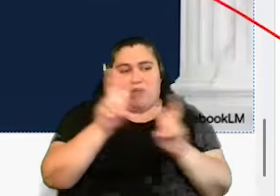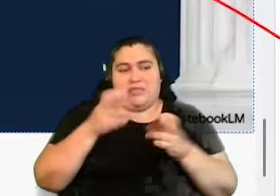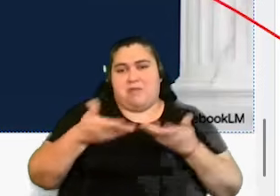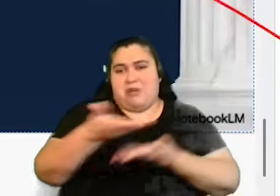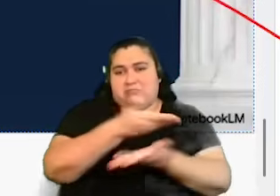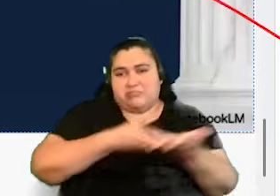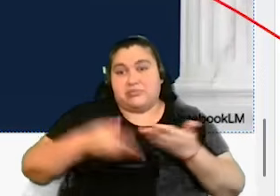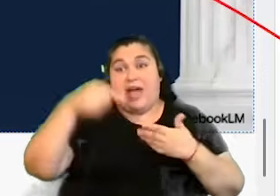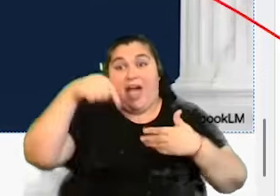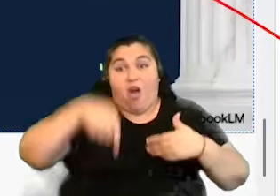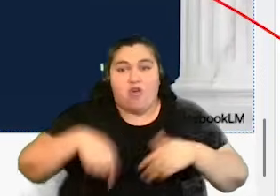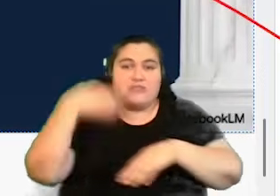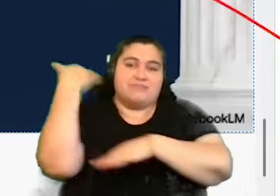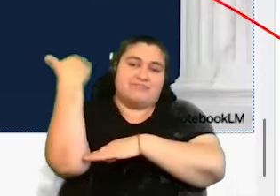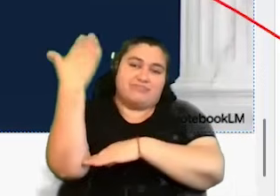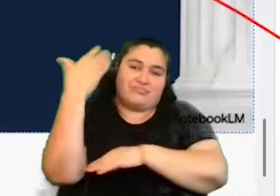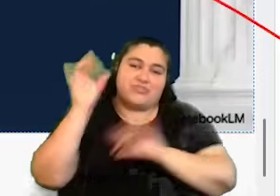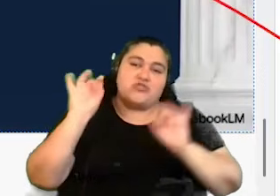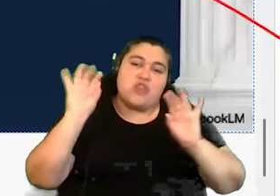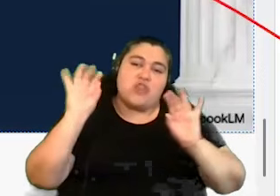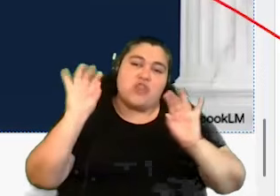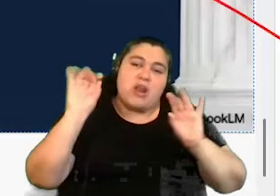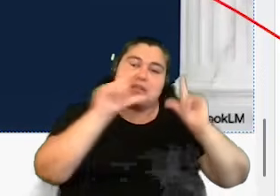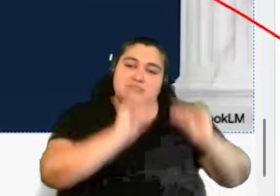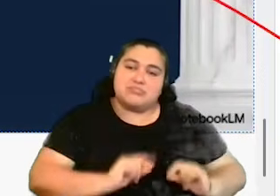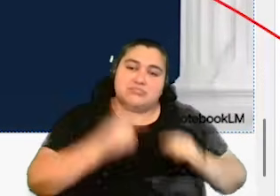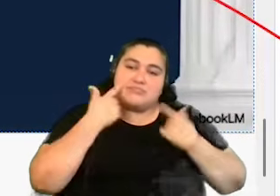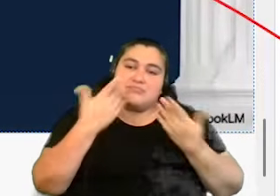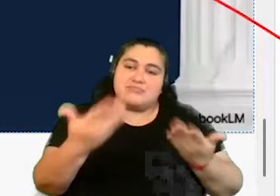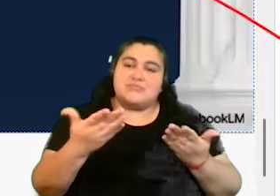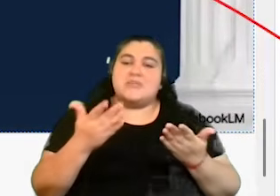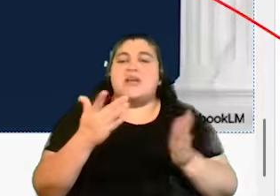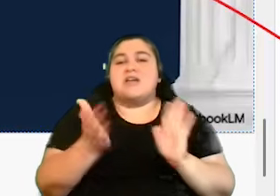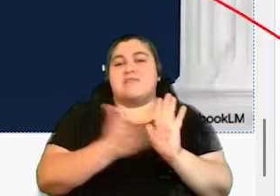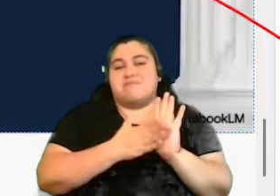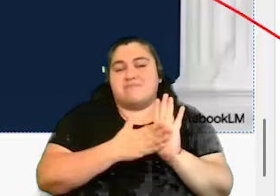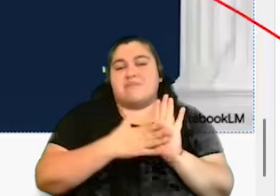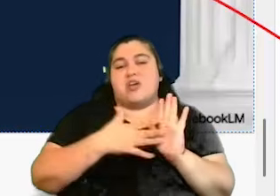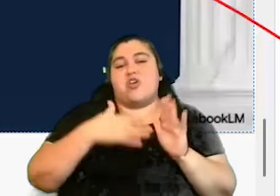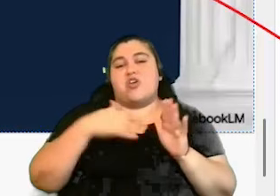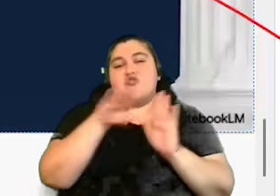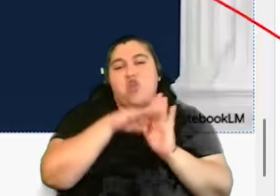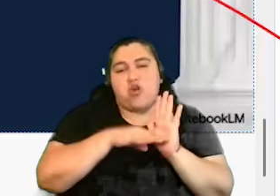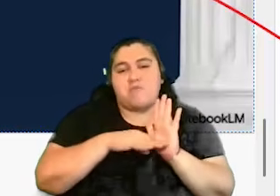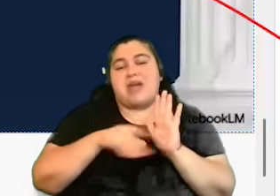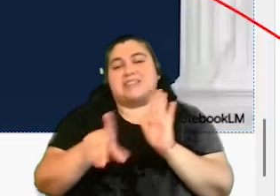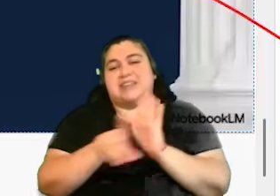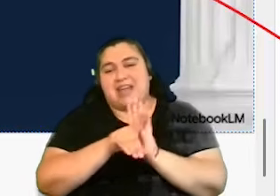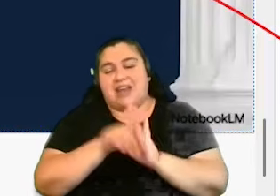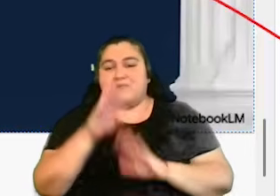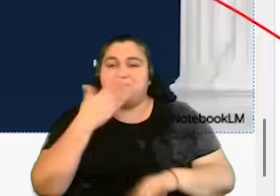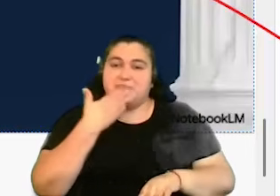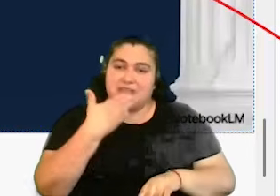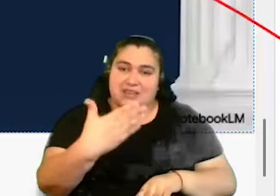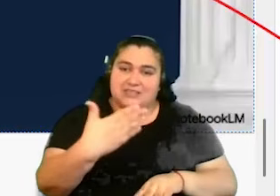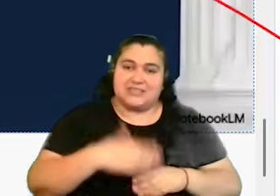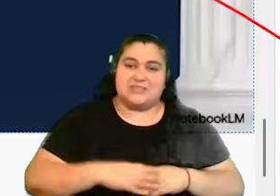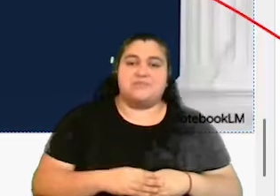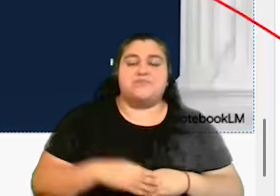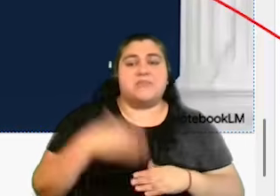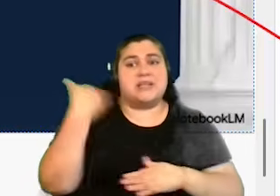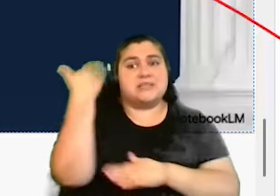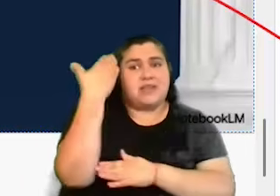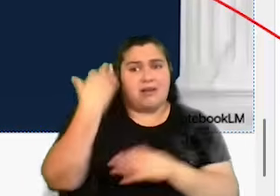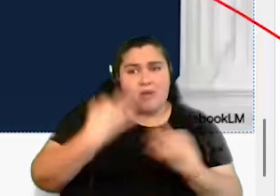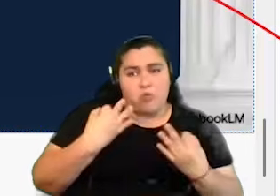compartiendo estas nuevas pautas normativas y legales, ¿no? Igual buenísima Rocío, ¿qué más? la charla. Muy bien, vamos